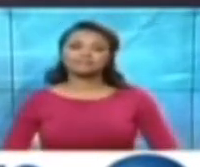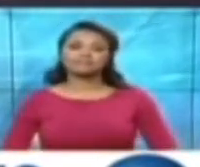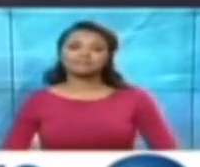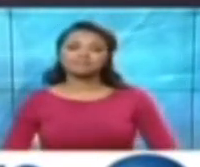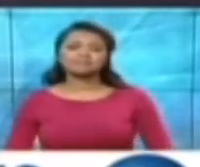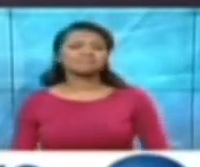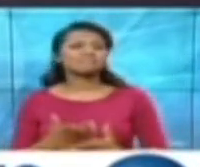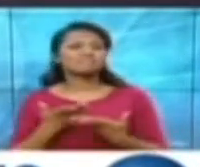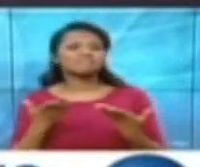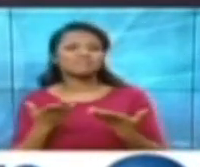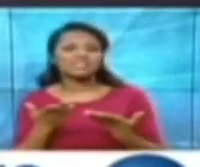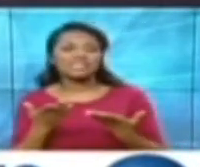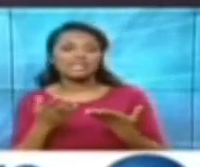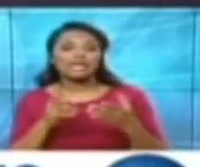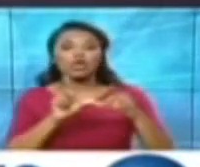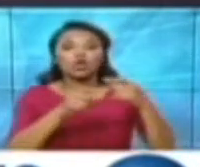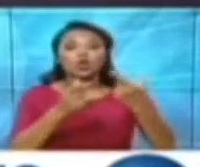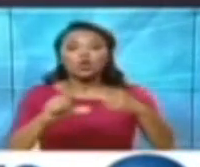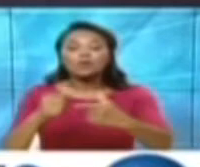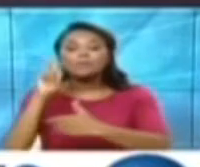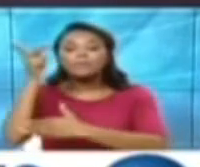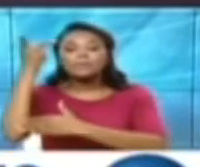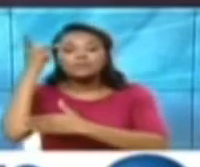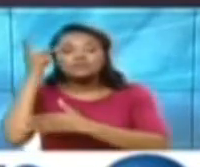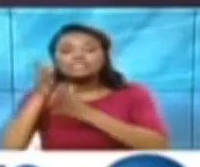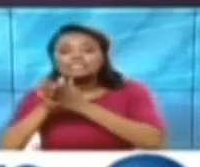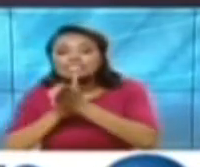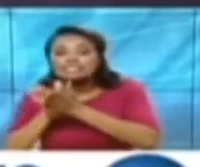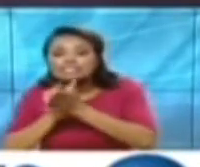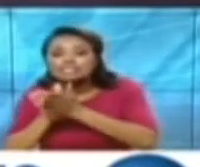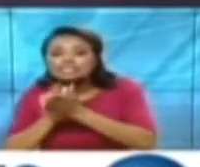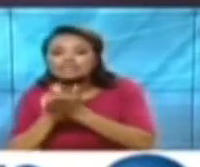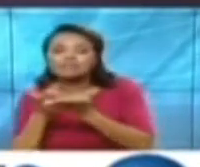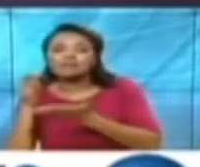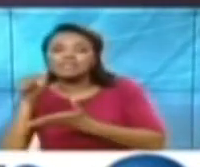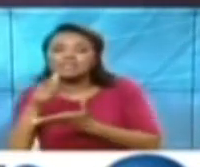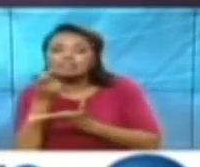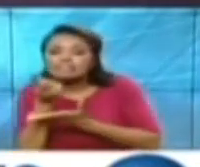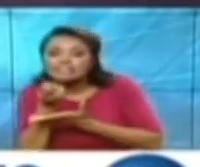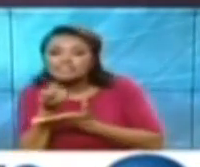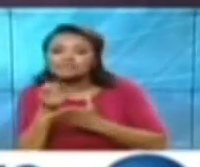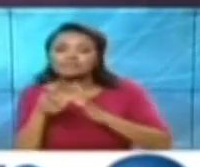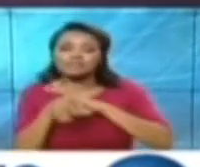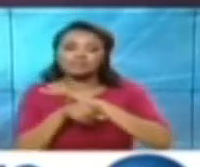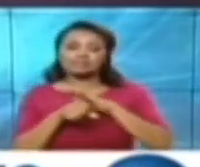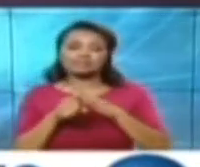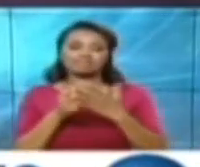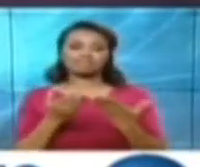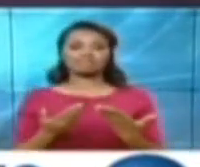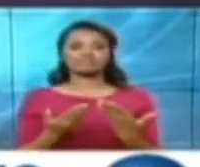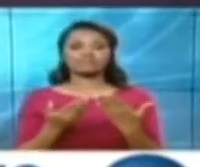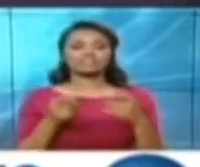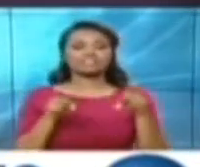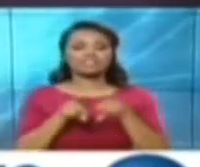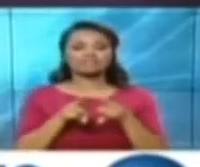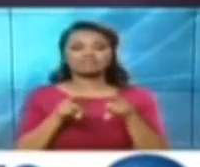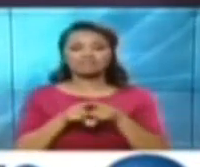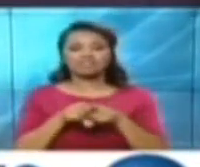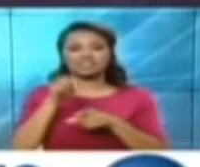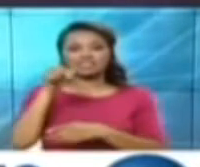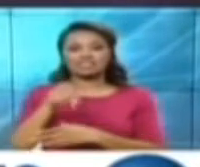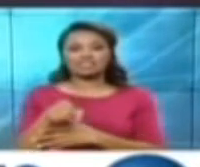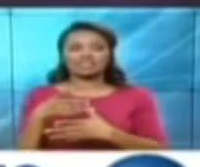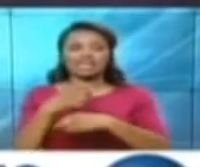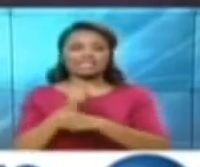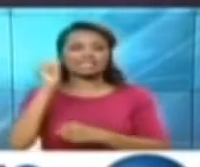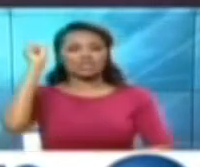quien gracias a los partidos políticos tradicionales aquí representados y funcionarios que con ellos